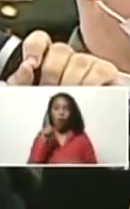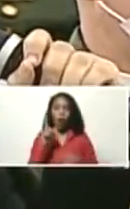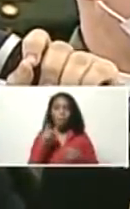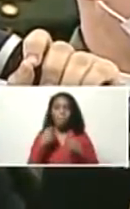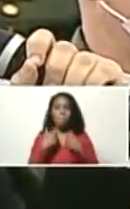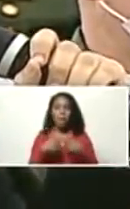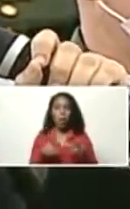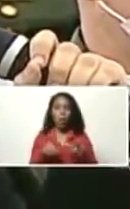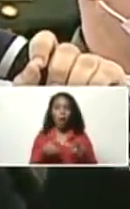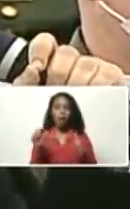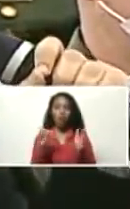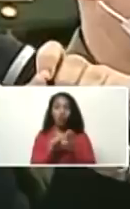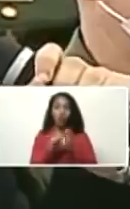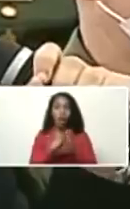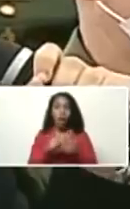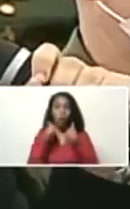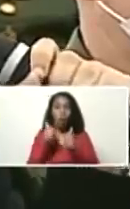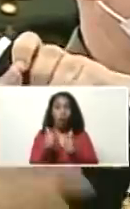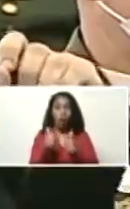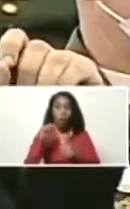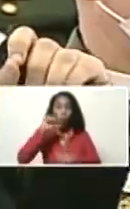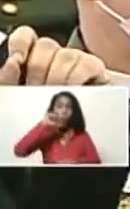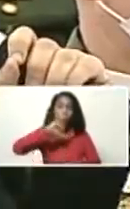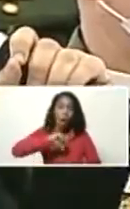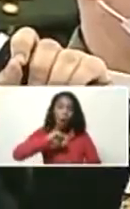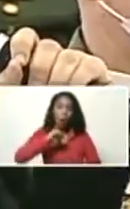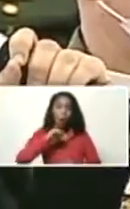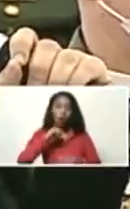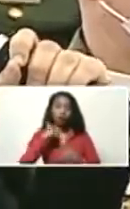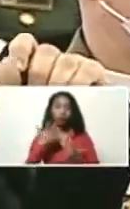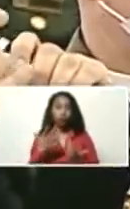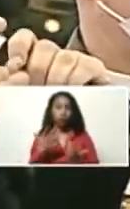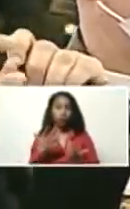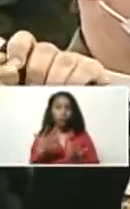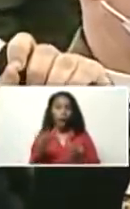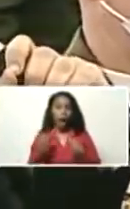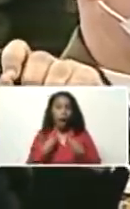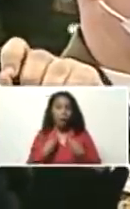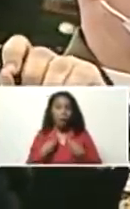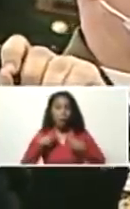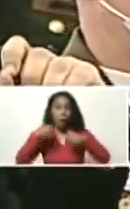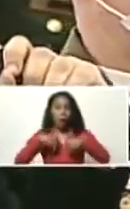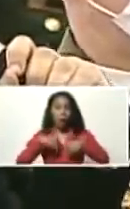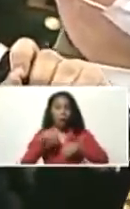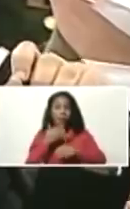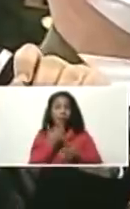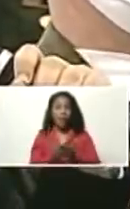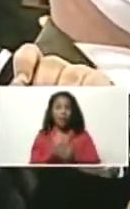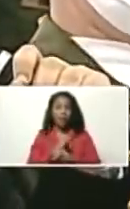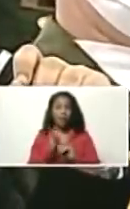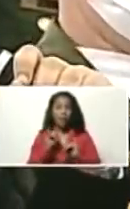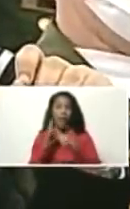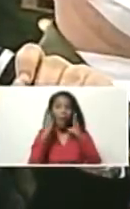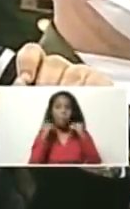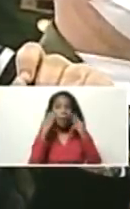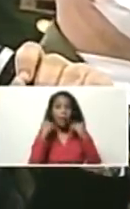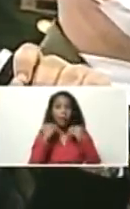película donde hay buenos y malos simplemente. Aquí lo vivimos. Y gracias, con esto termino, a la